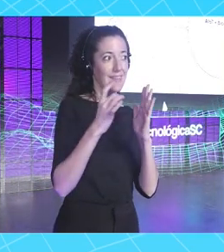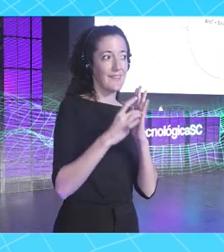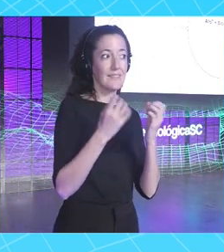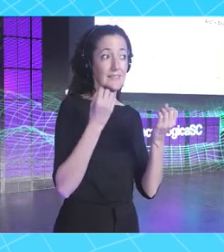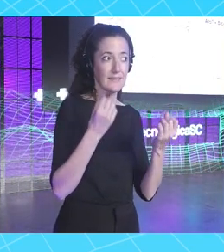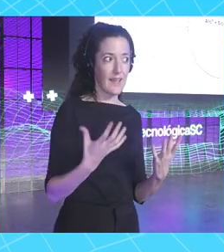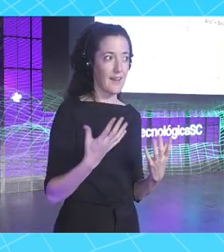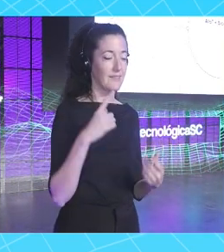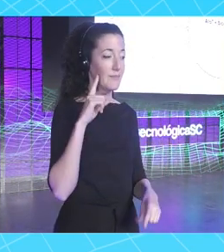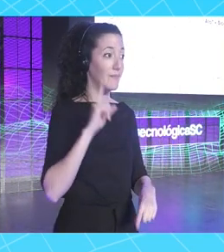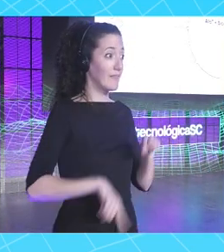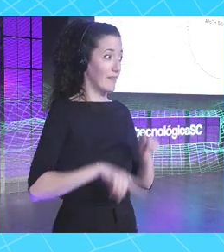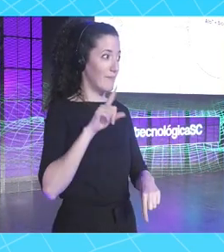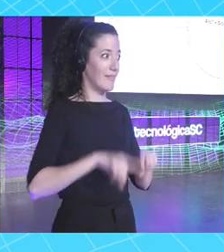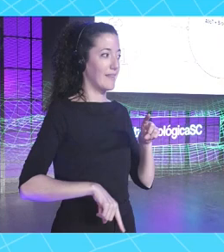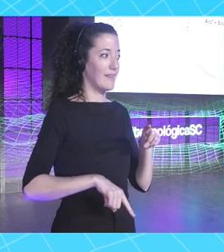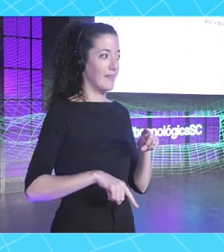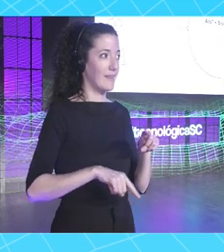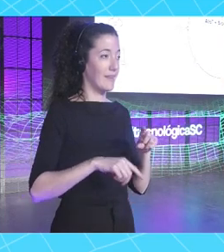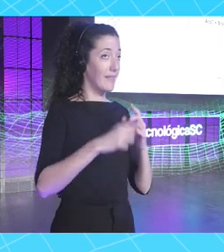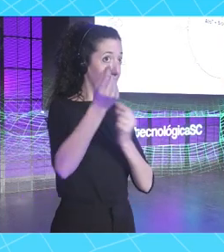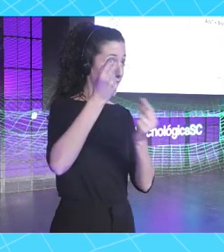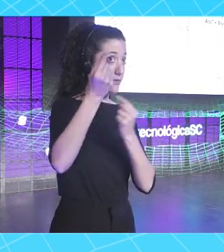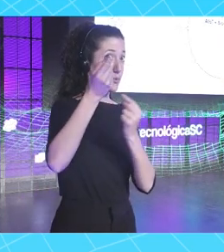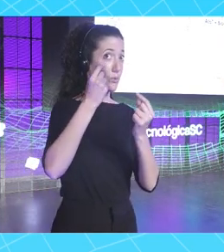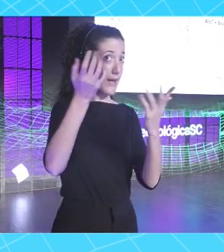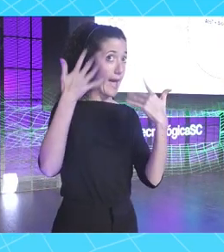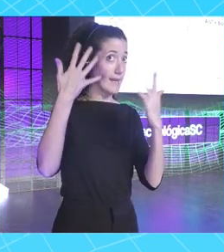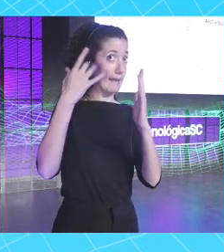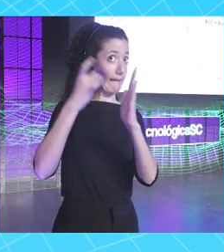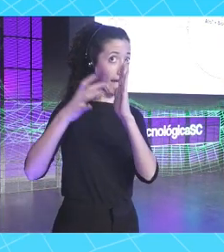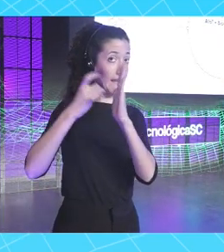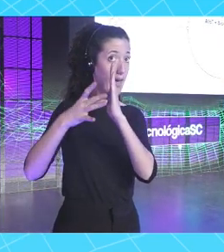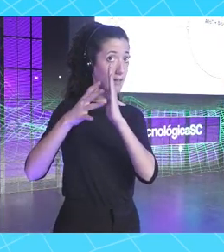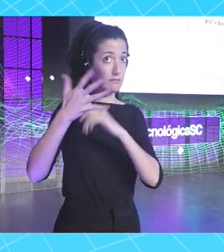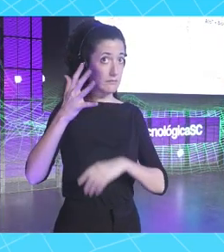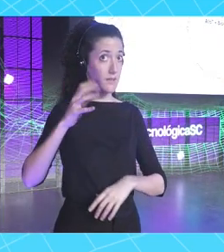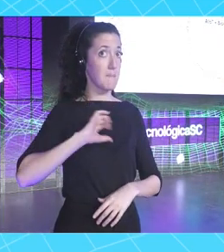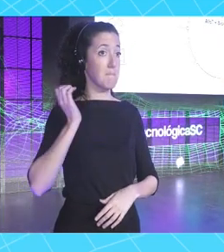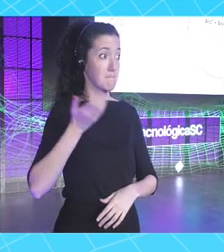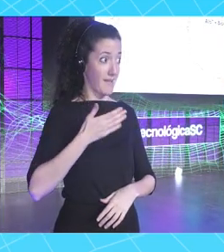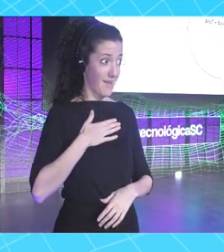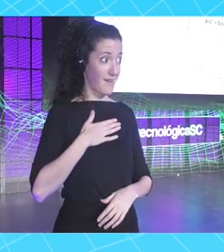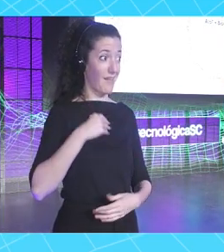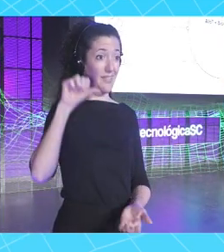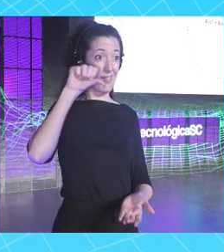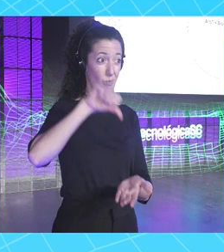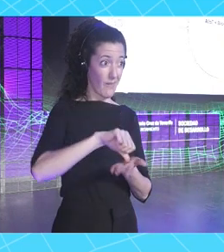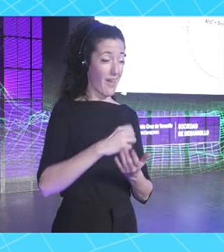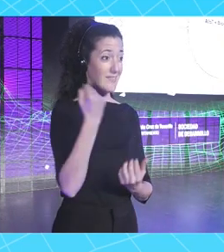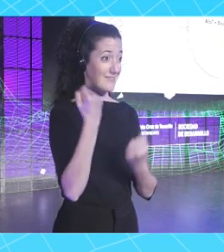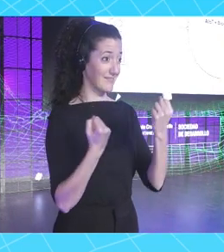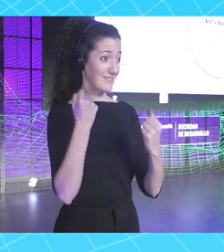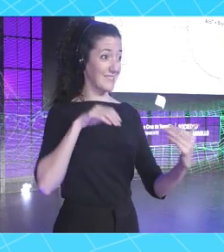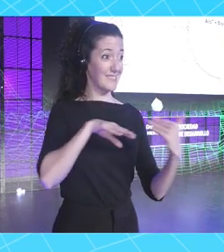de esos datos de calidad del aire se corta el tráfico en el centro de una ciudad mañana con todo el perjuicio económico